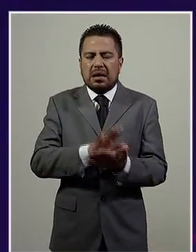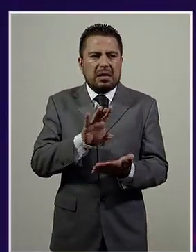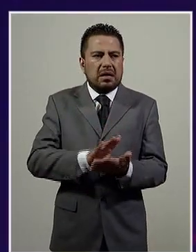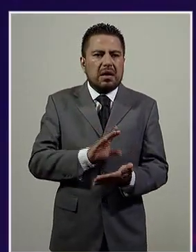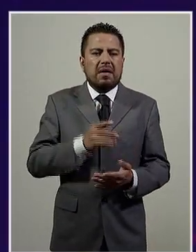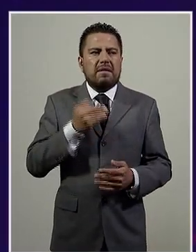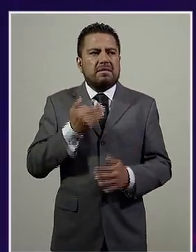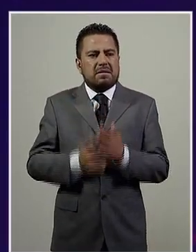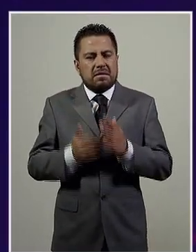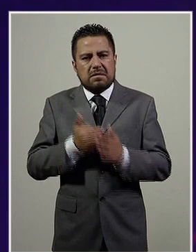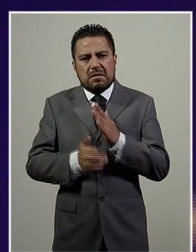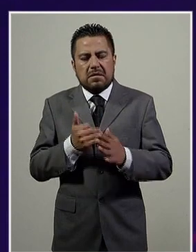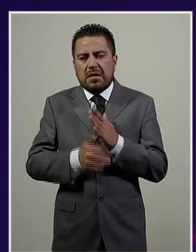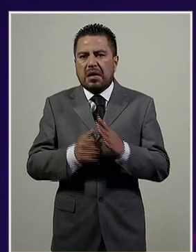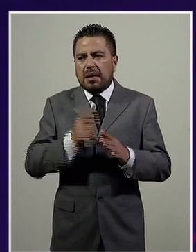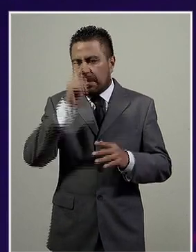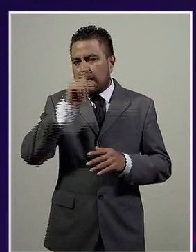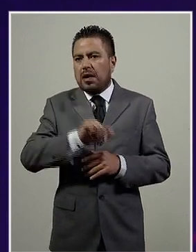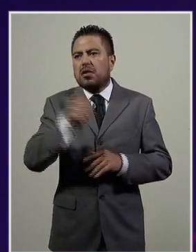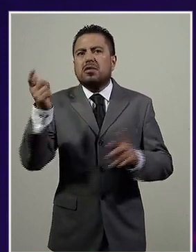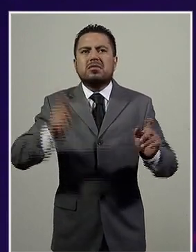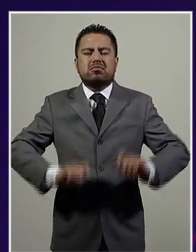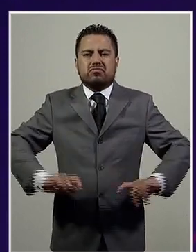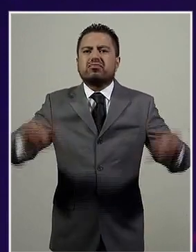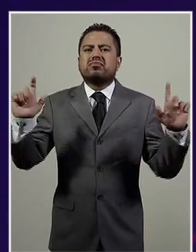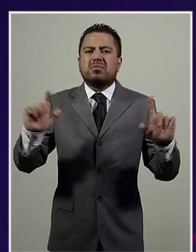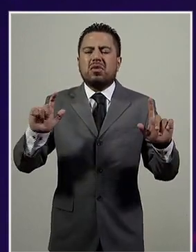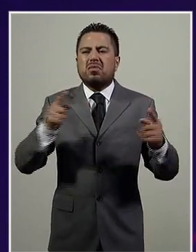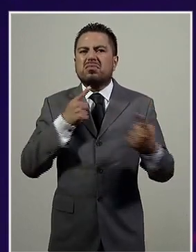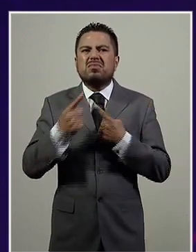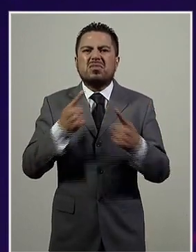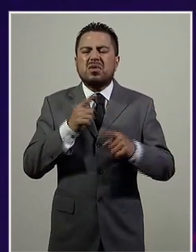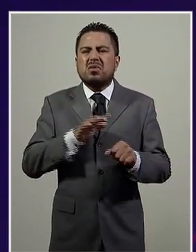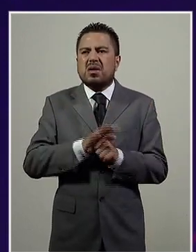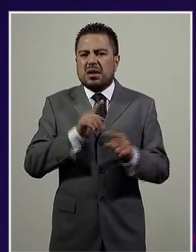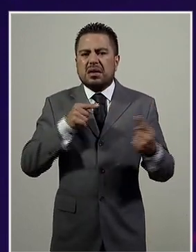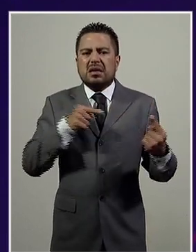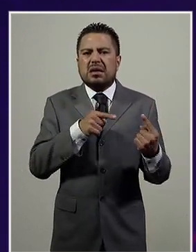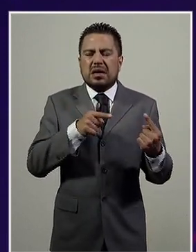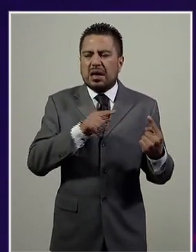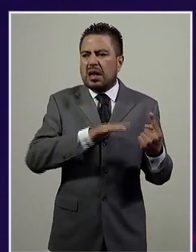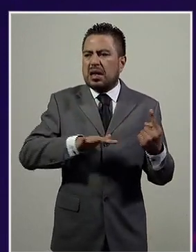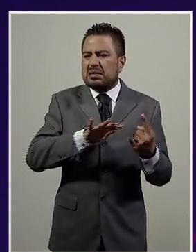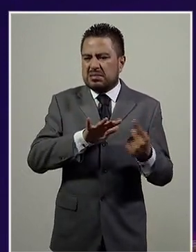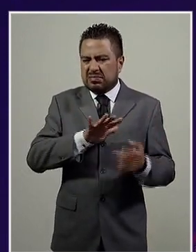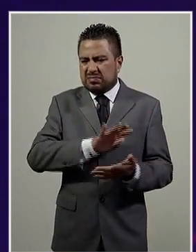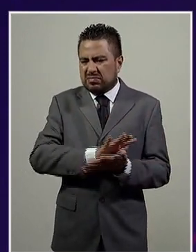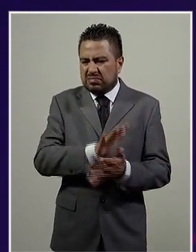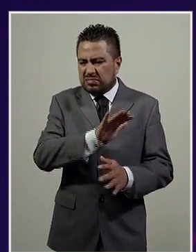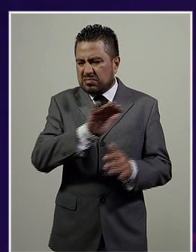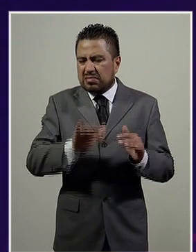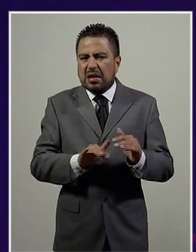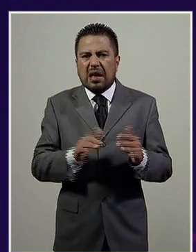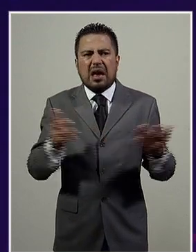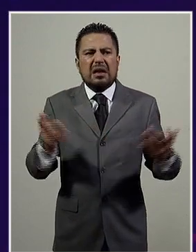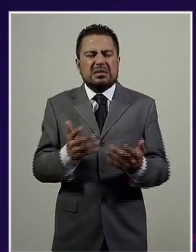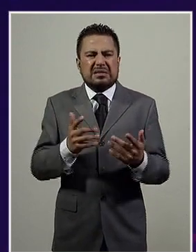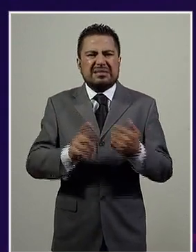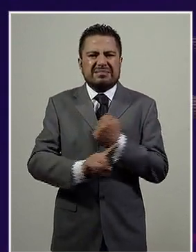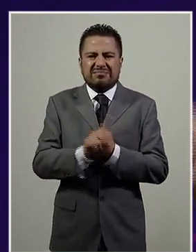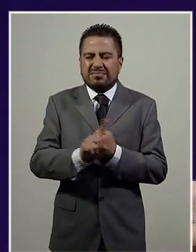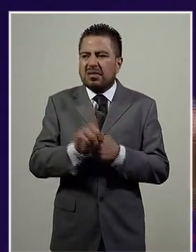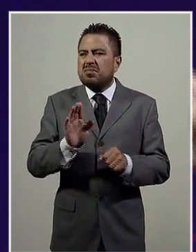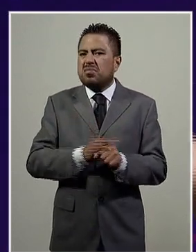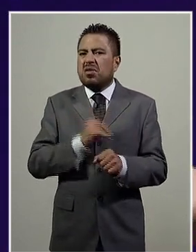pendiente que da para otro programa, la discusión acerca de por qué los ambientes segregados hacen tanto daño. ¿Por qué